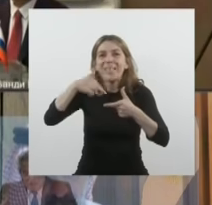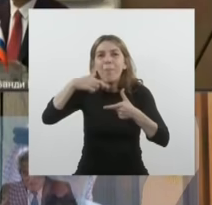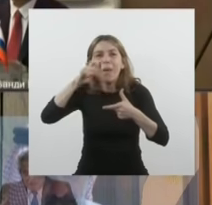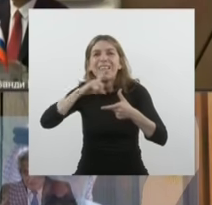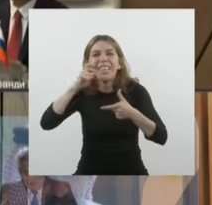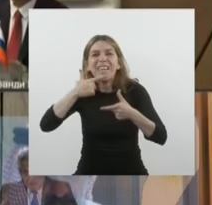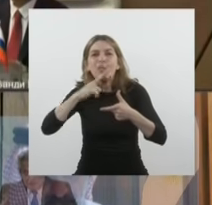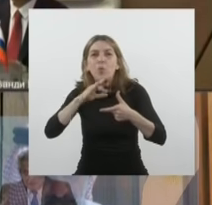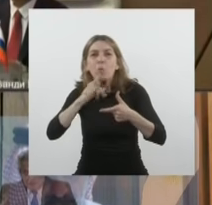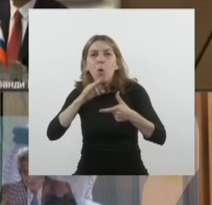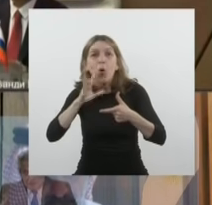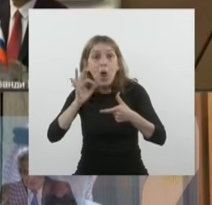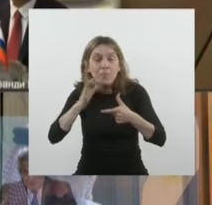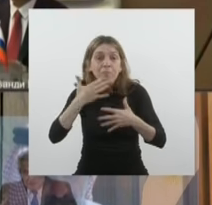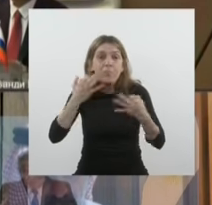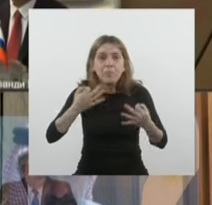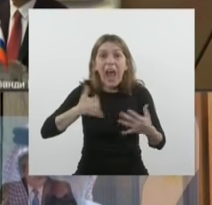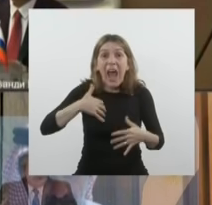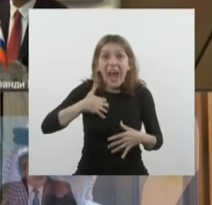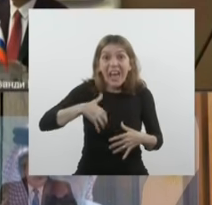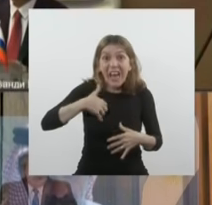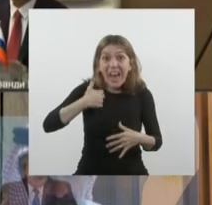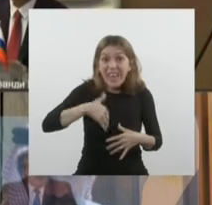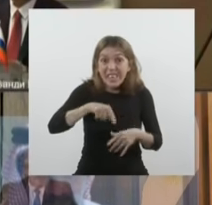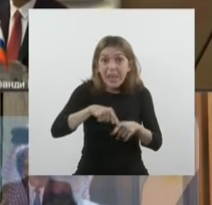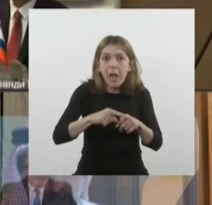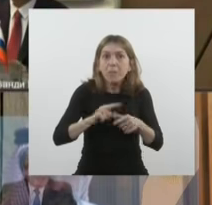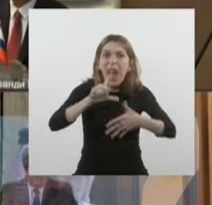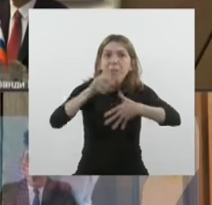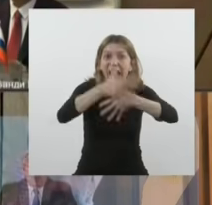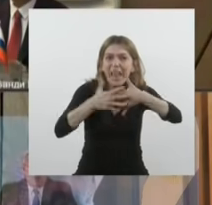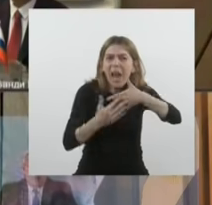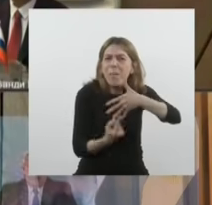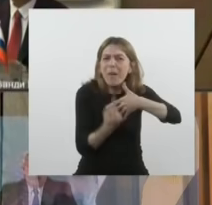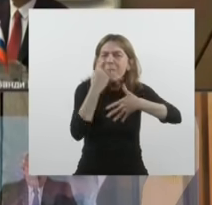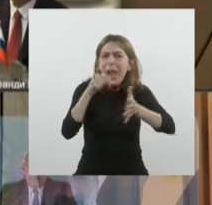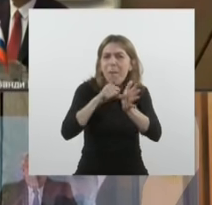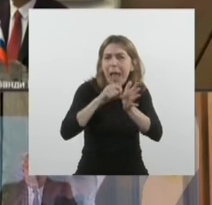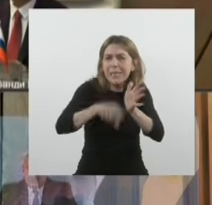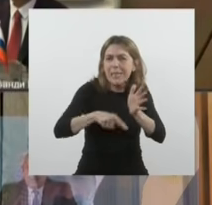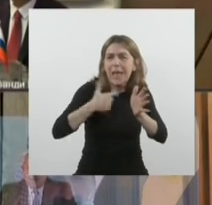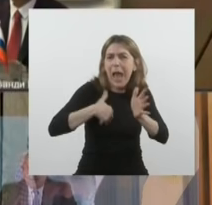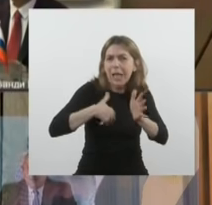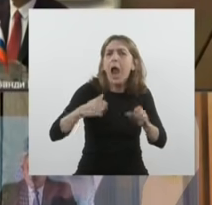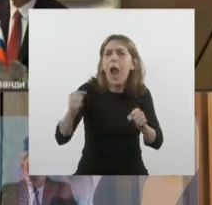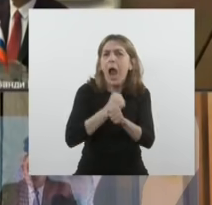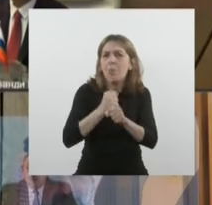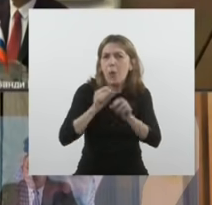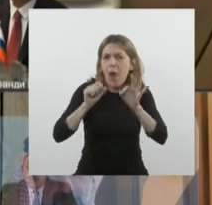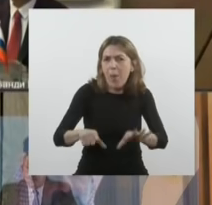verdad argentina ha sido el primer país en américa latina en aprobar la vacuna es